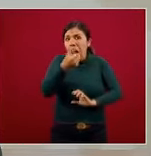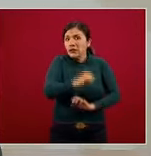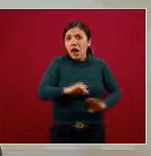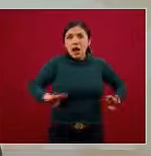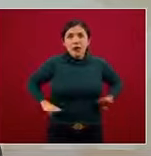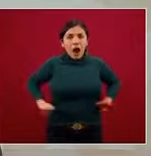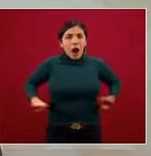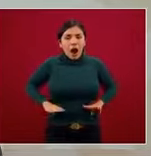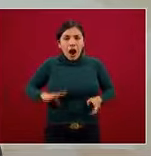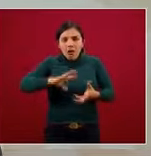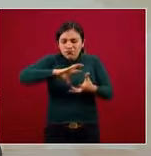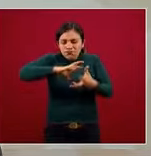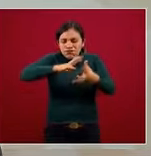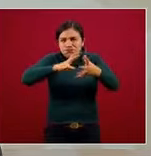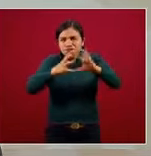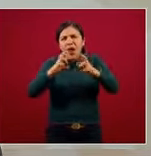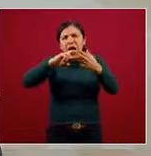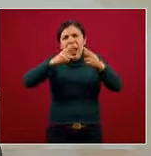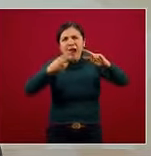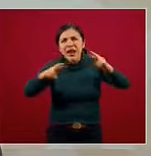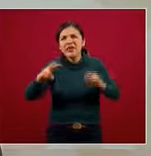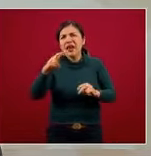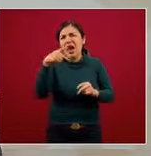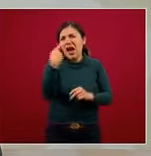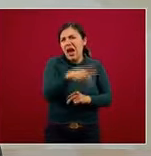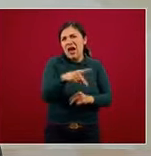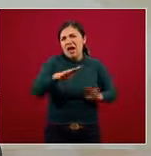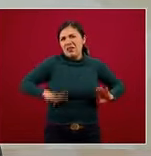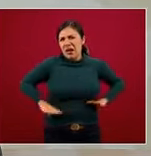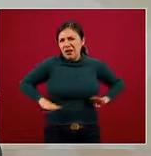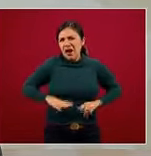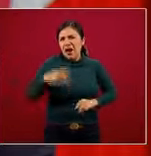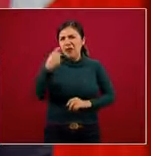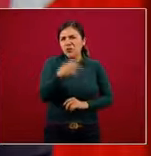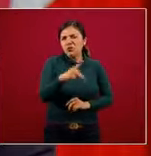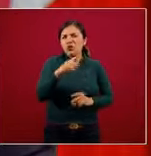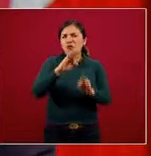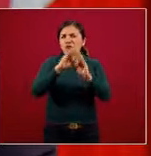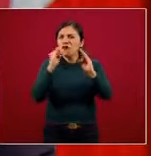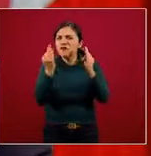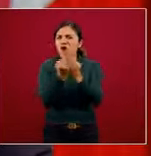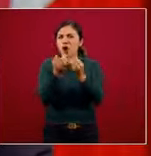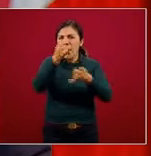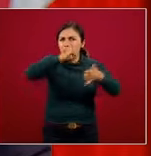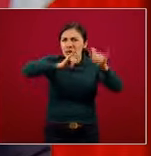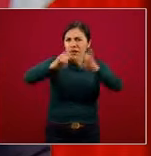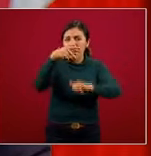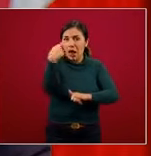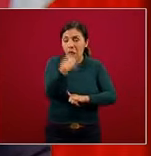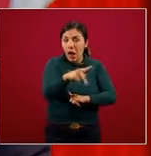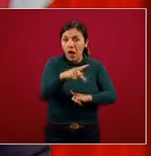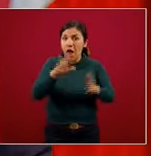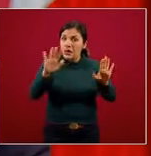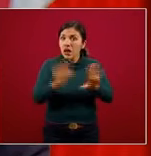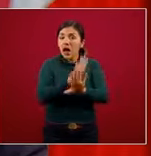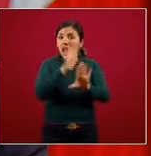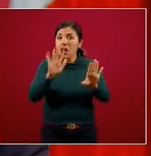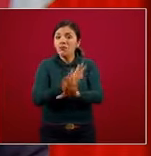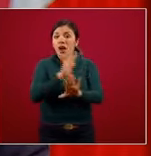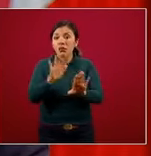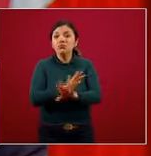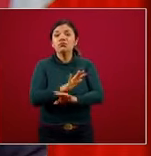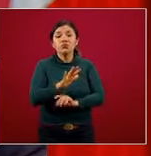transformando su secuencia genética y por consiguiente su estructura química, es